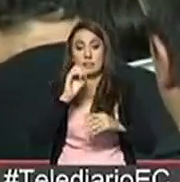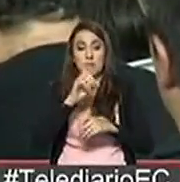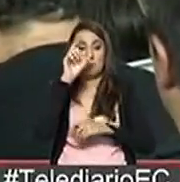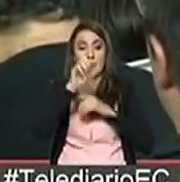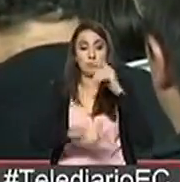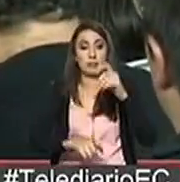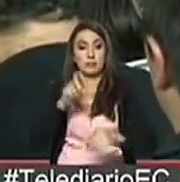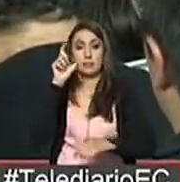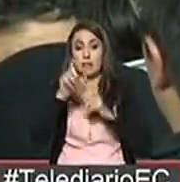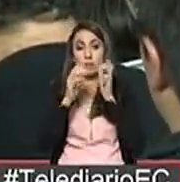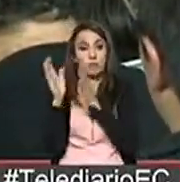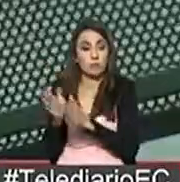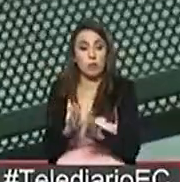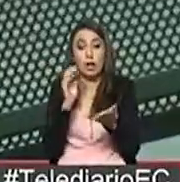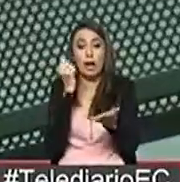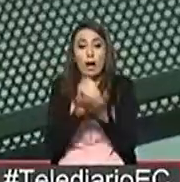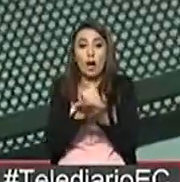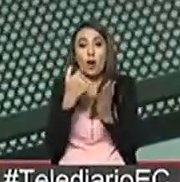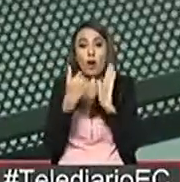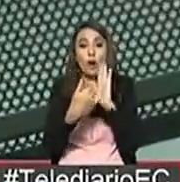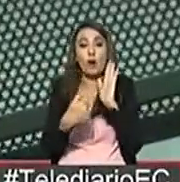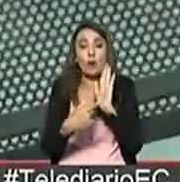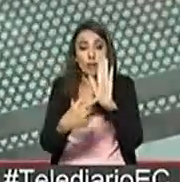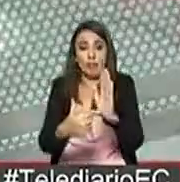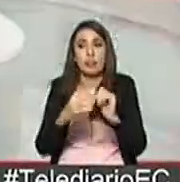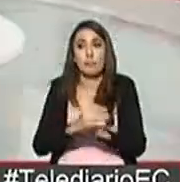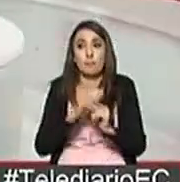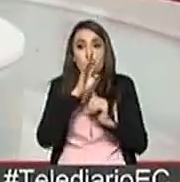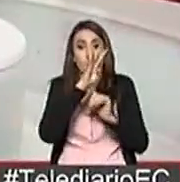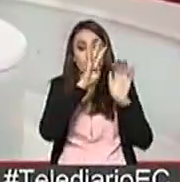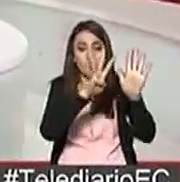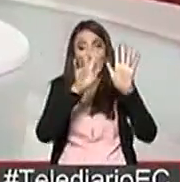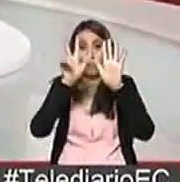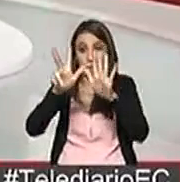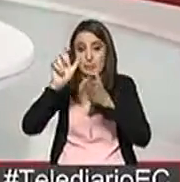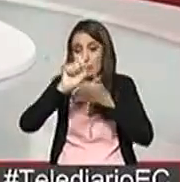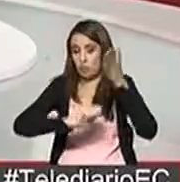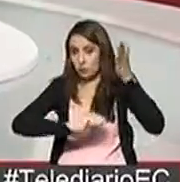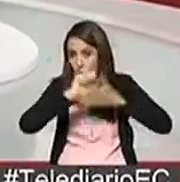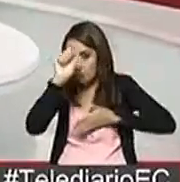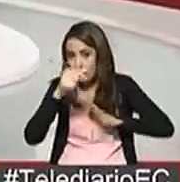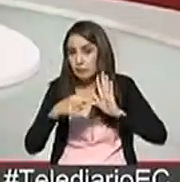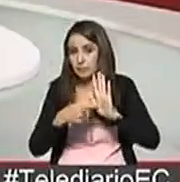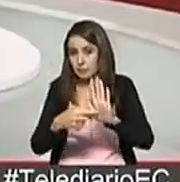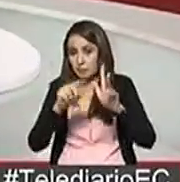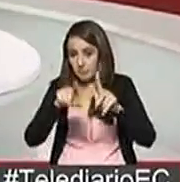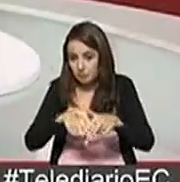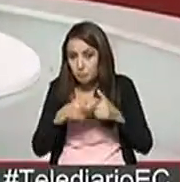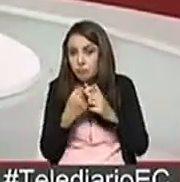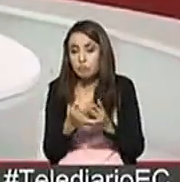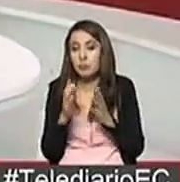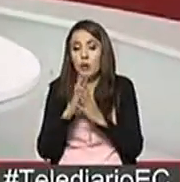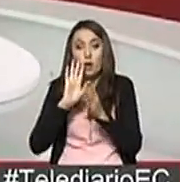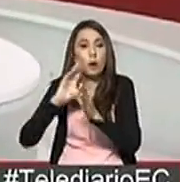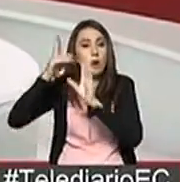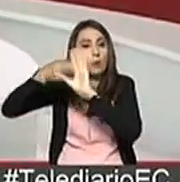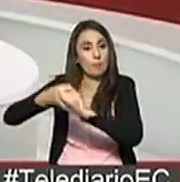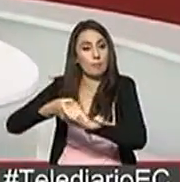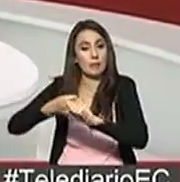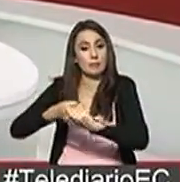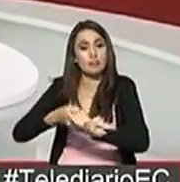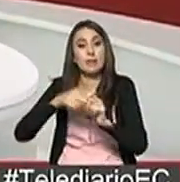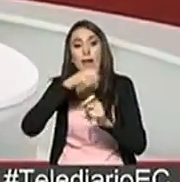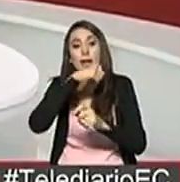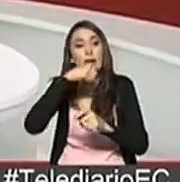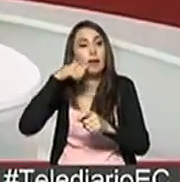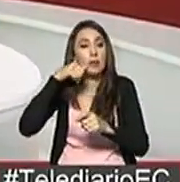artesanales registradas actualmente, de las cuales 98 se encuentran activadas y alrededor de 60 forman parte de la Asociación de